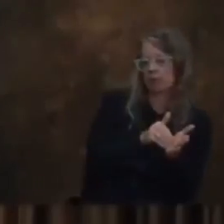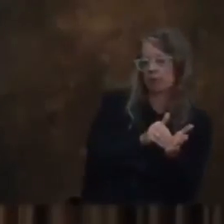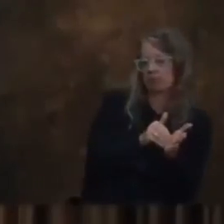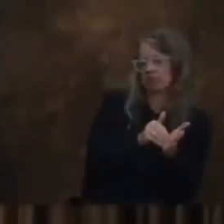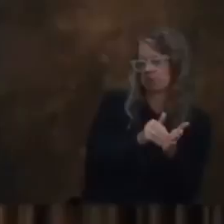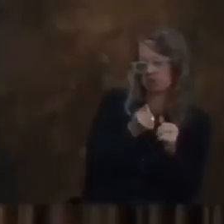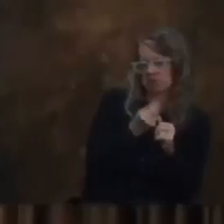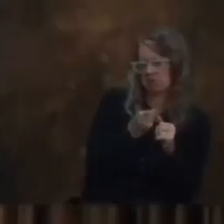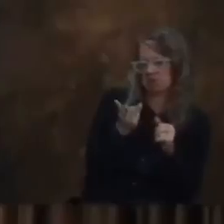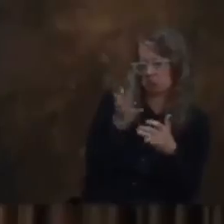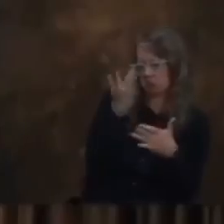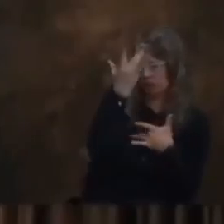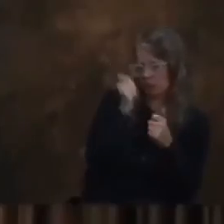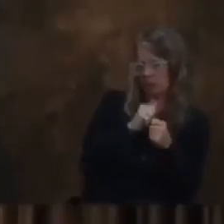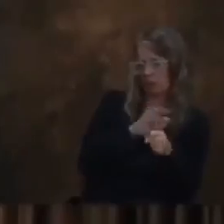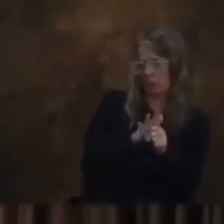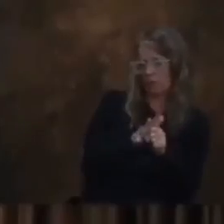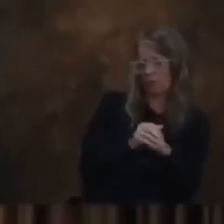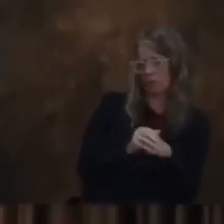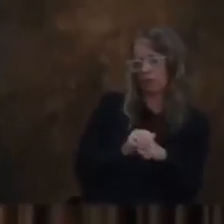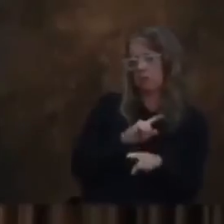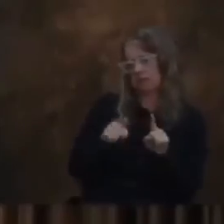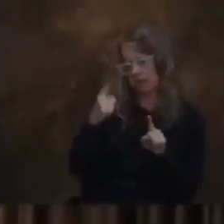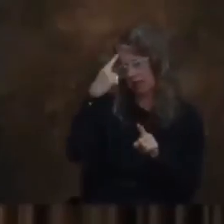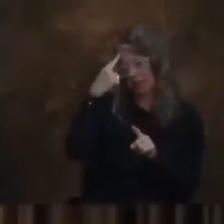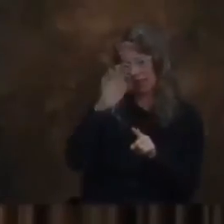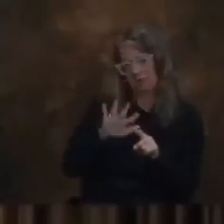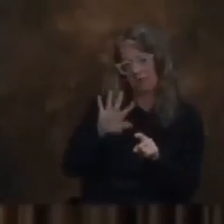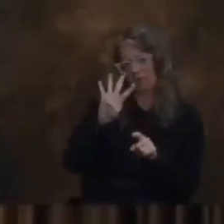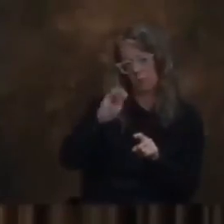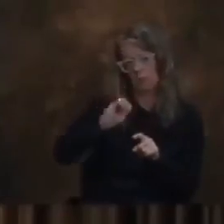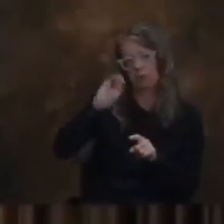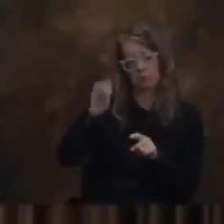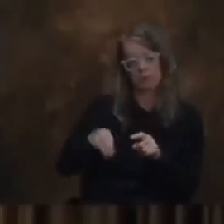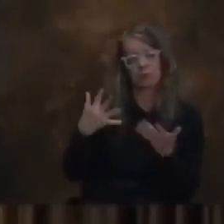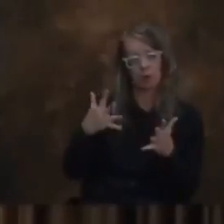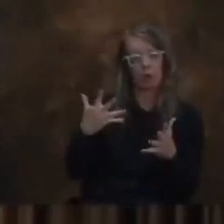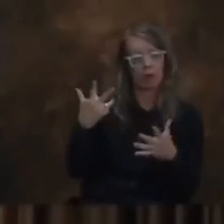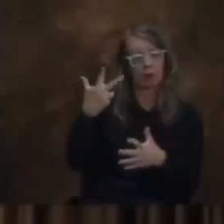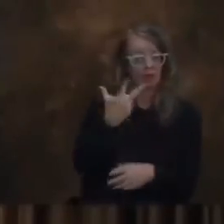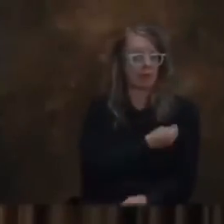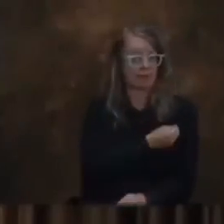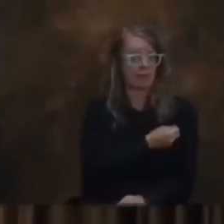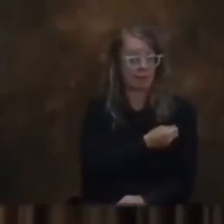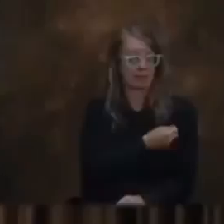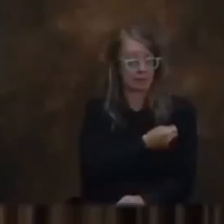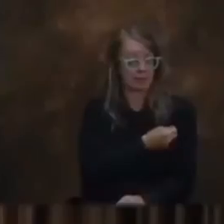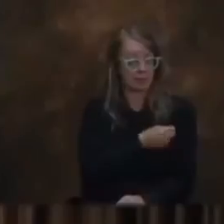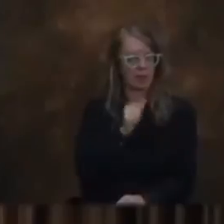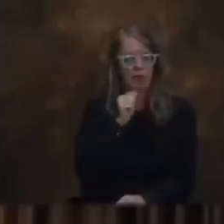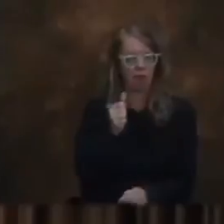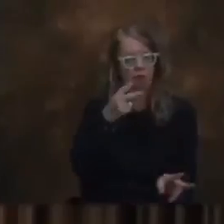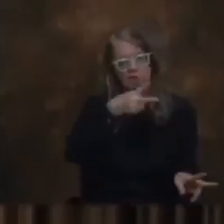el 40 por ciento de estos empleados han recibido la vacuna así que no se han enfermado pero no están trabajando